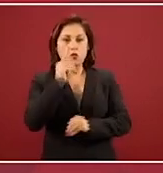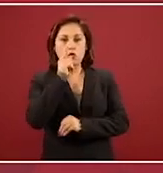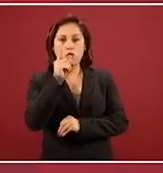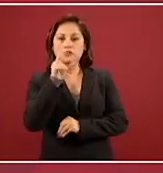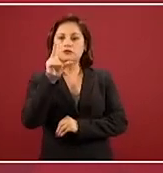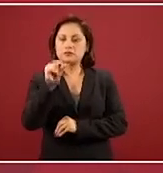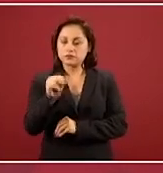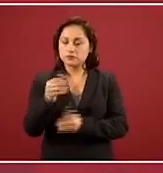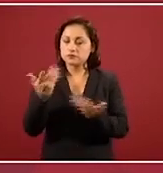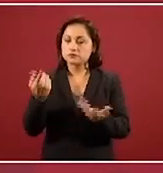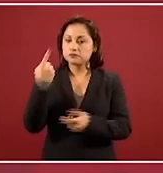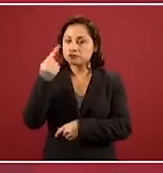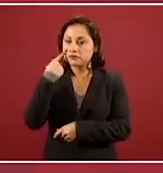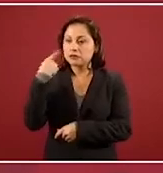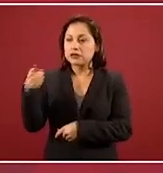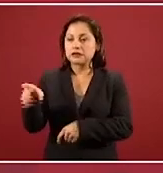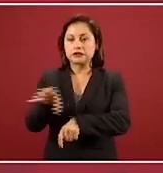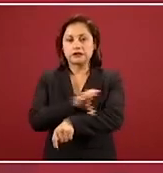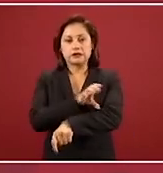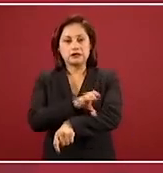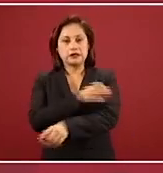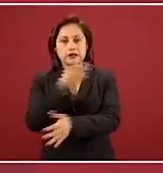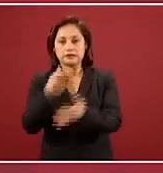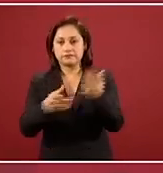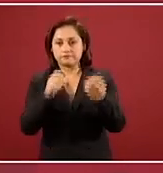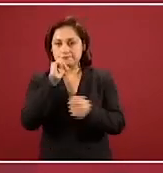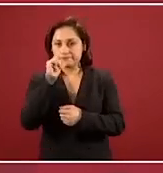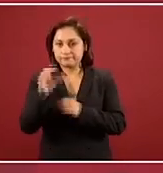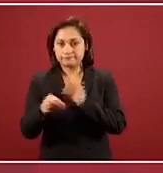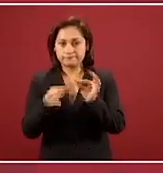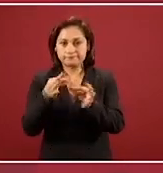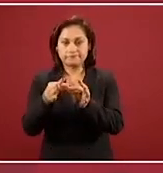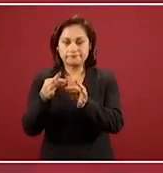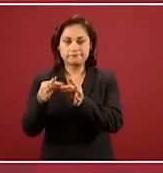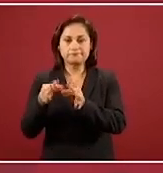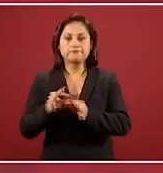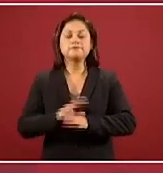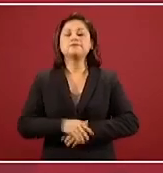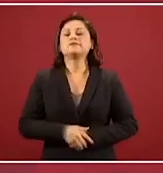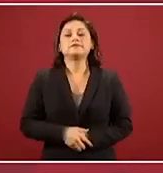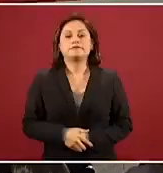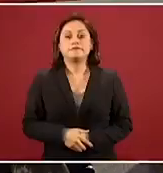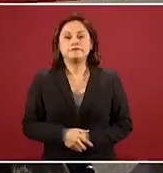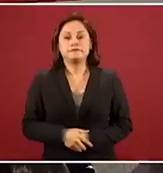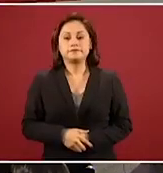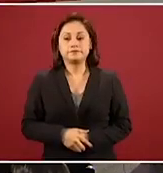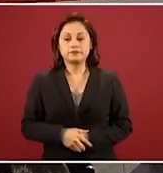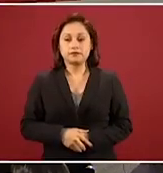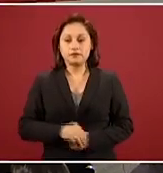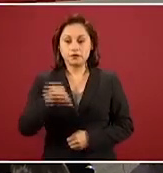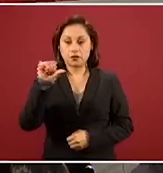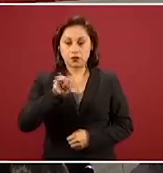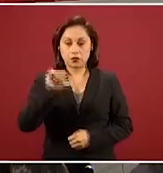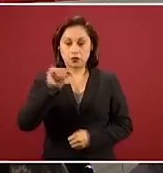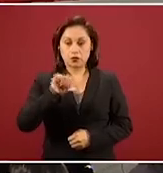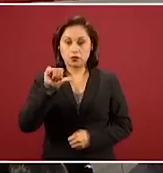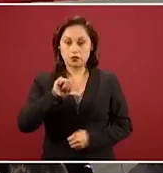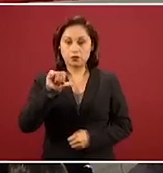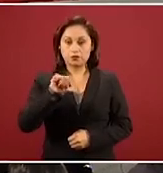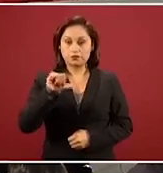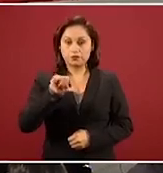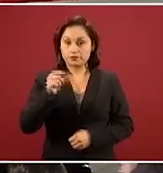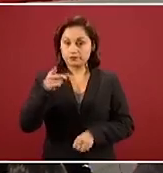falte la energía eléctrica. Bueno, el día de hoy vamos